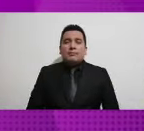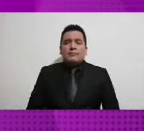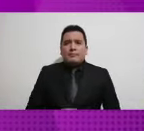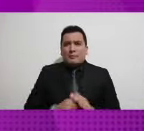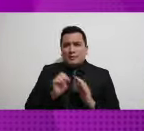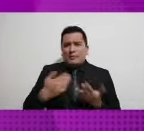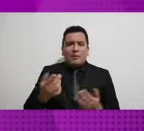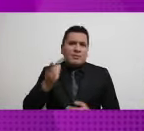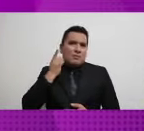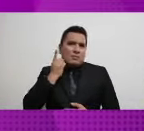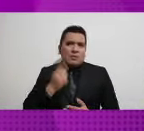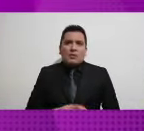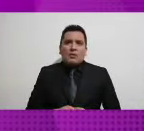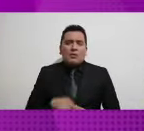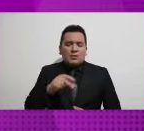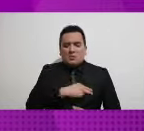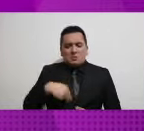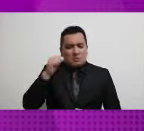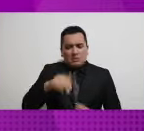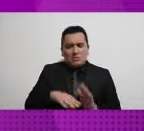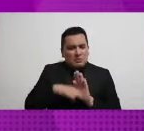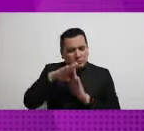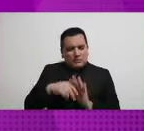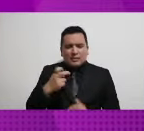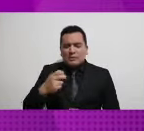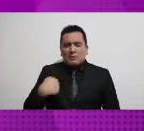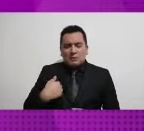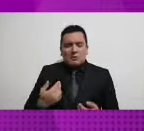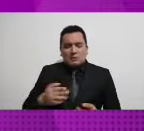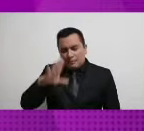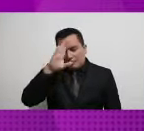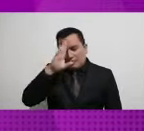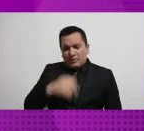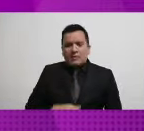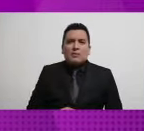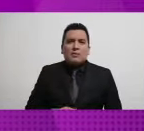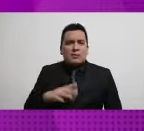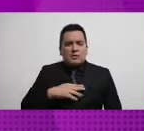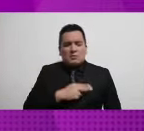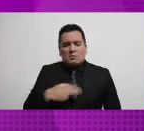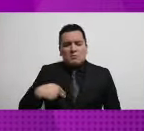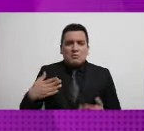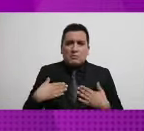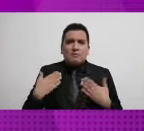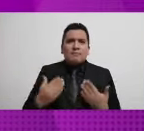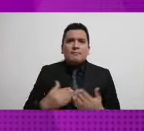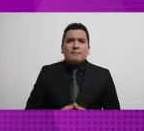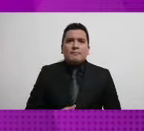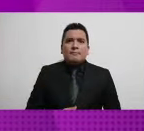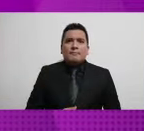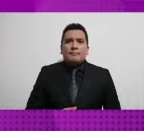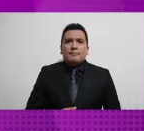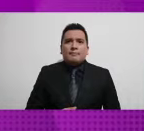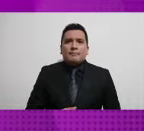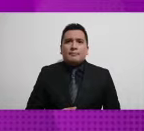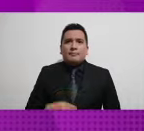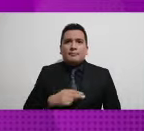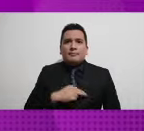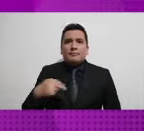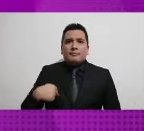más de diputados. Entonces, considero yo que hay mucha seguridad. Tenemos